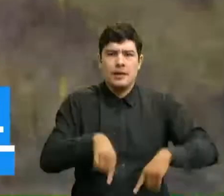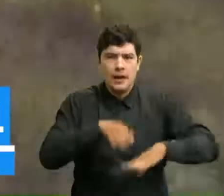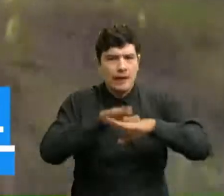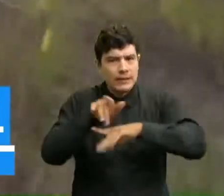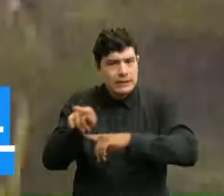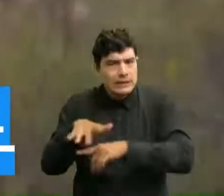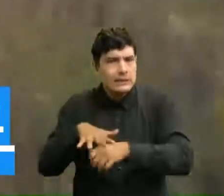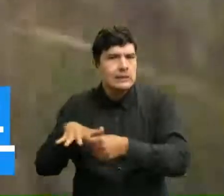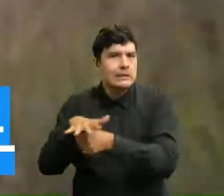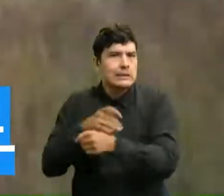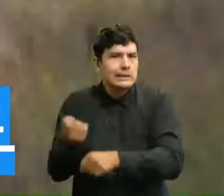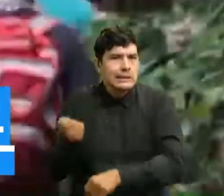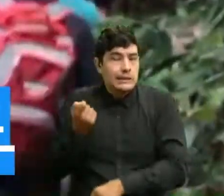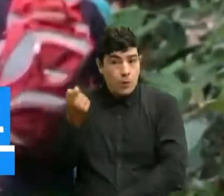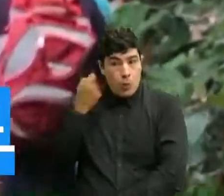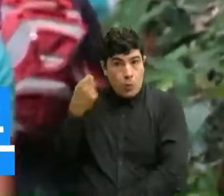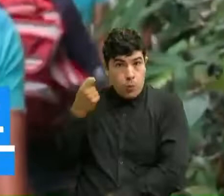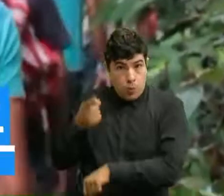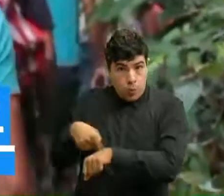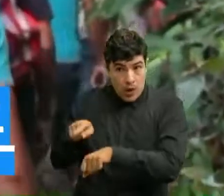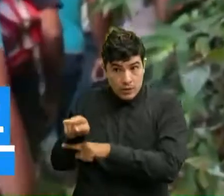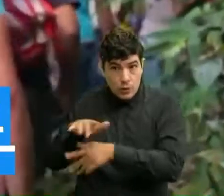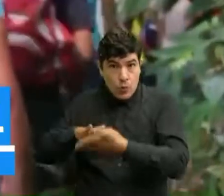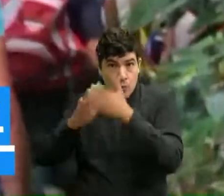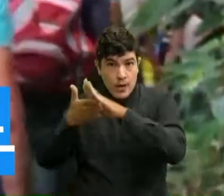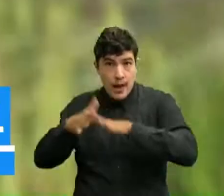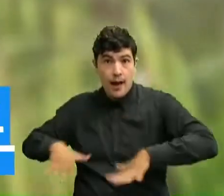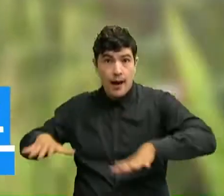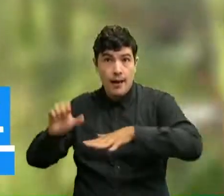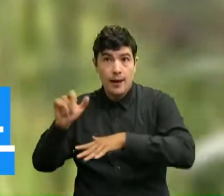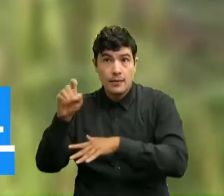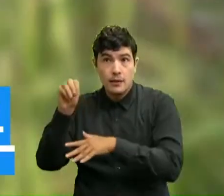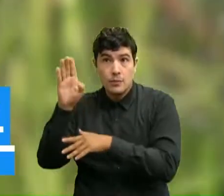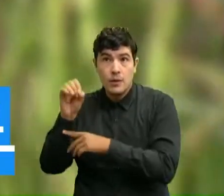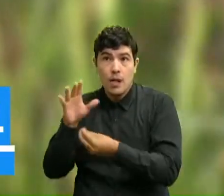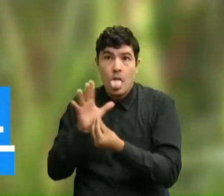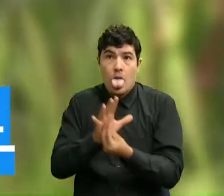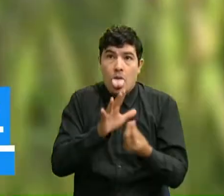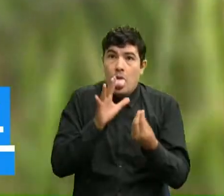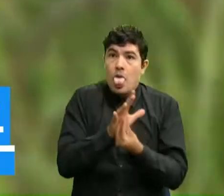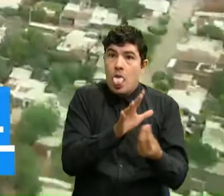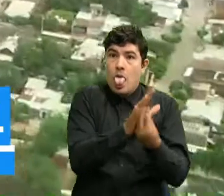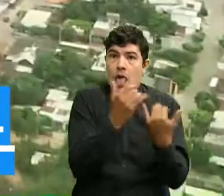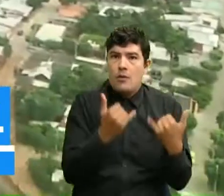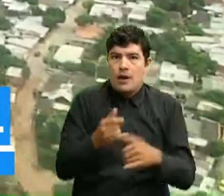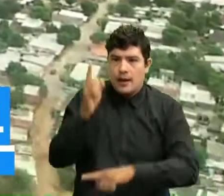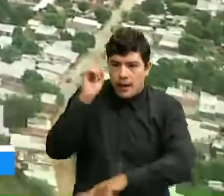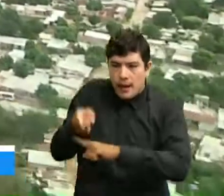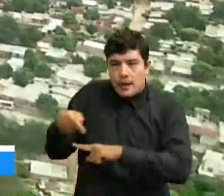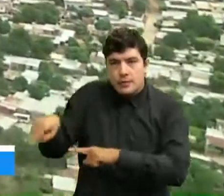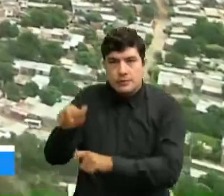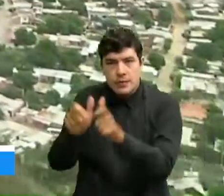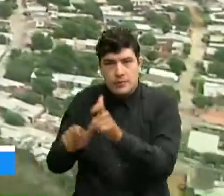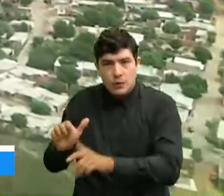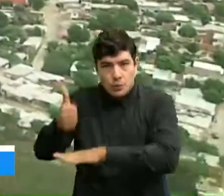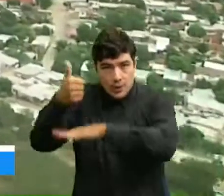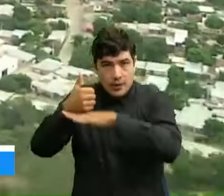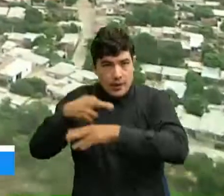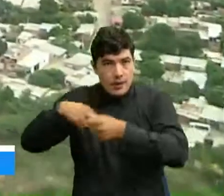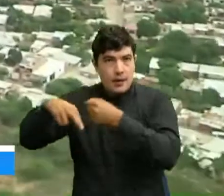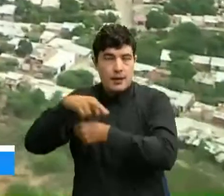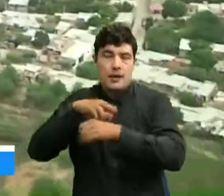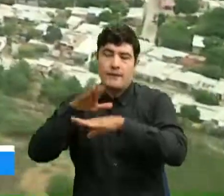señalando que en las últimas horas varias poblaciones del Catatumbo registran desplazamientos, donde se ha ordenado a las autoridades regionales